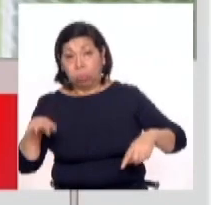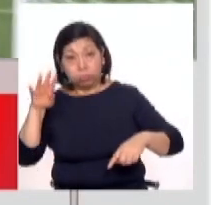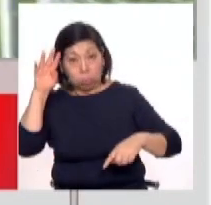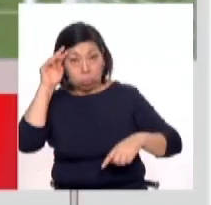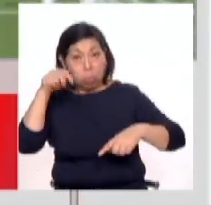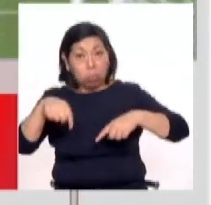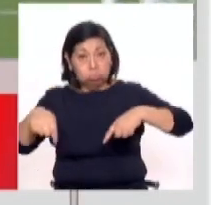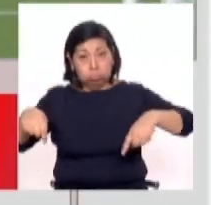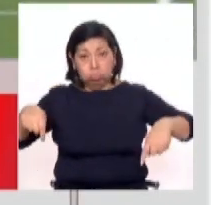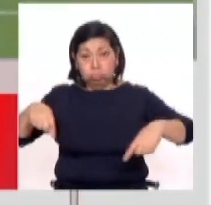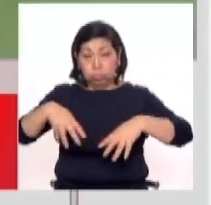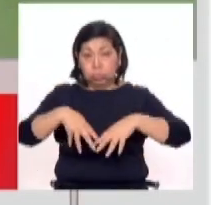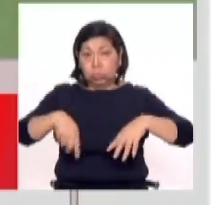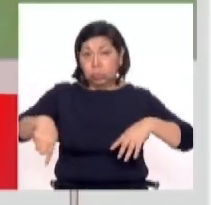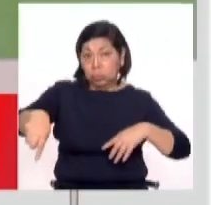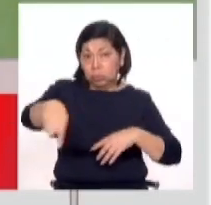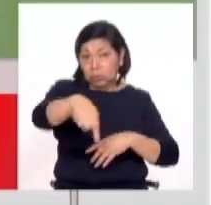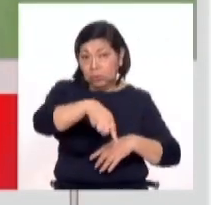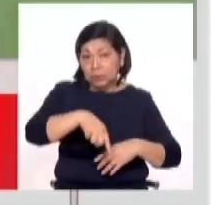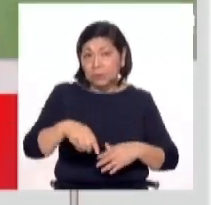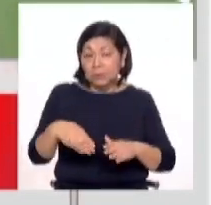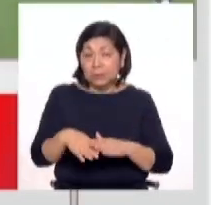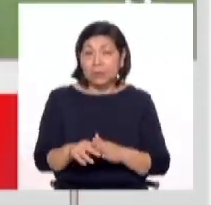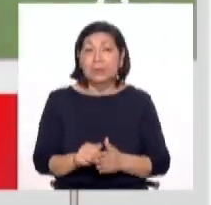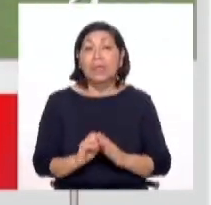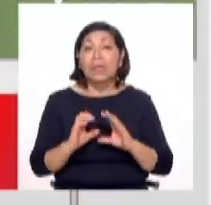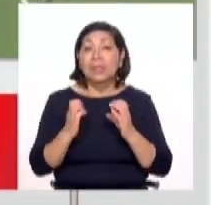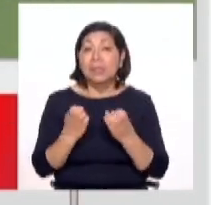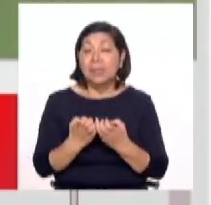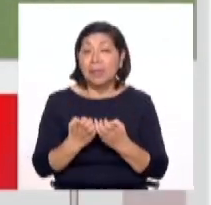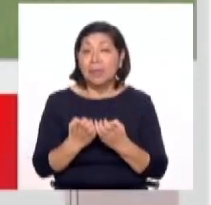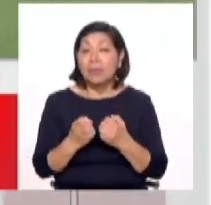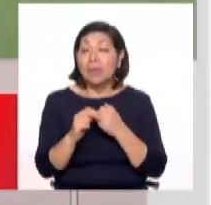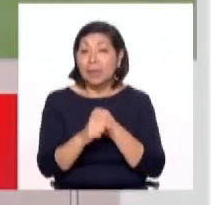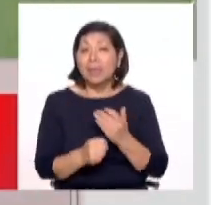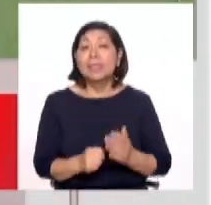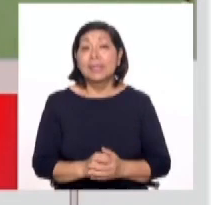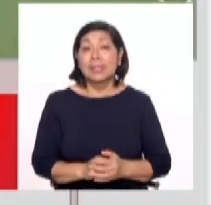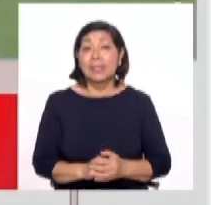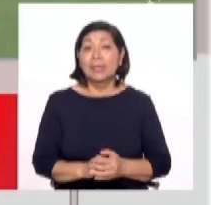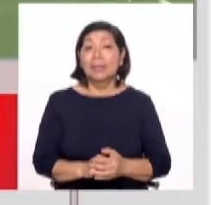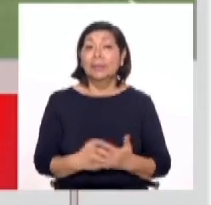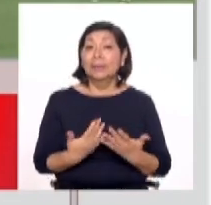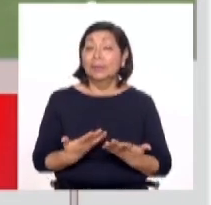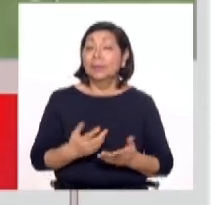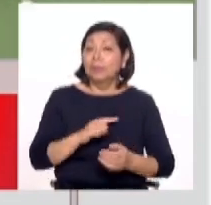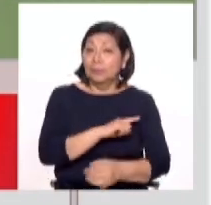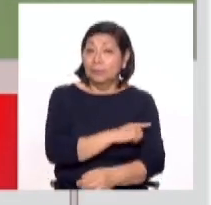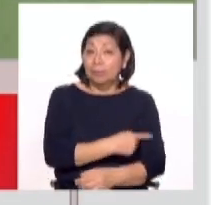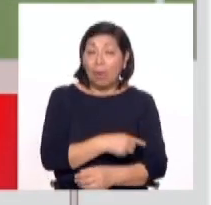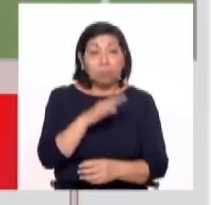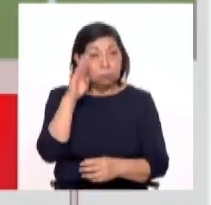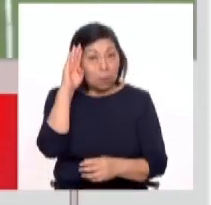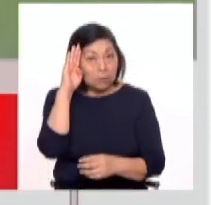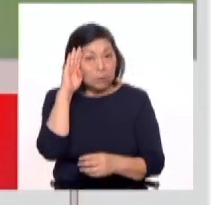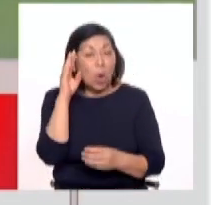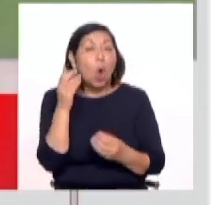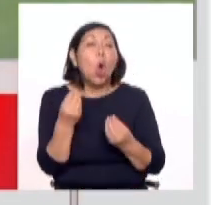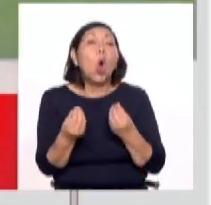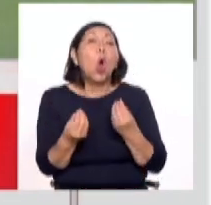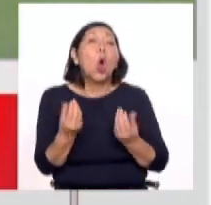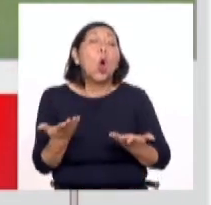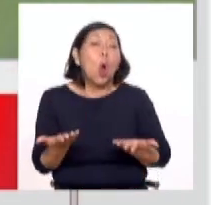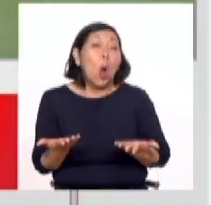resguardar las inmediaciones y el interior también del Estadio Nacional. Saludamos este gran esfuerzo de la policía. ¿Cómo es